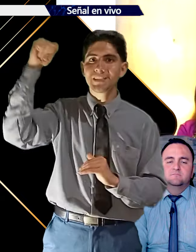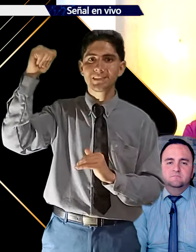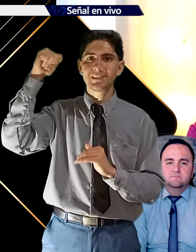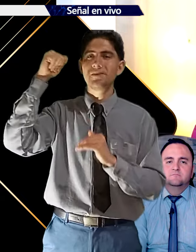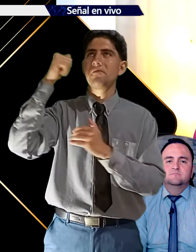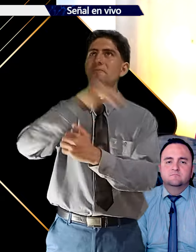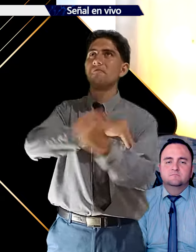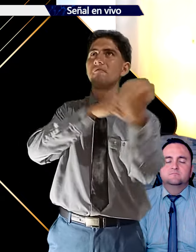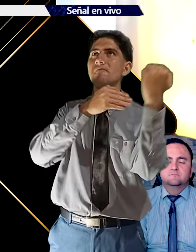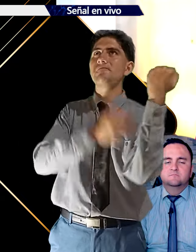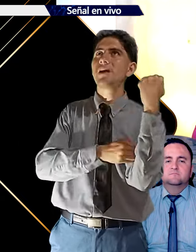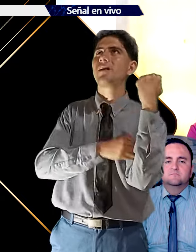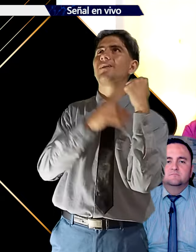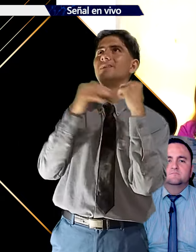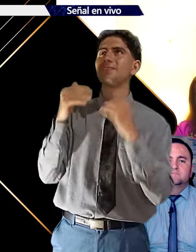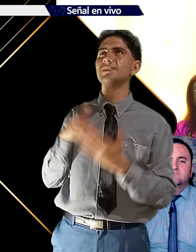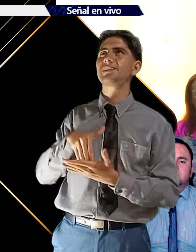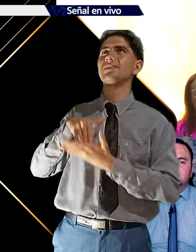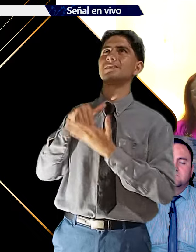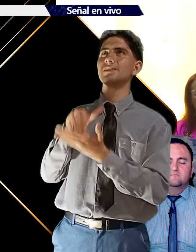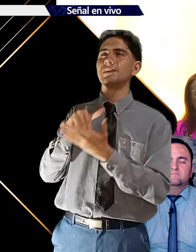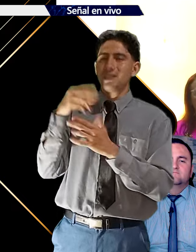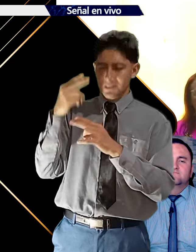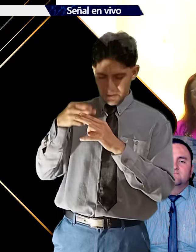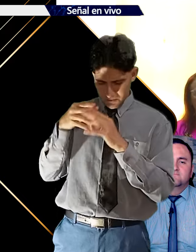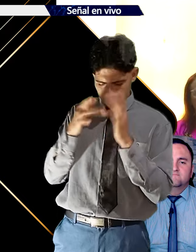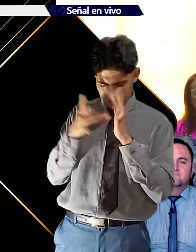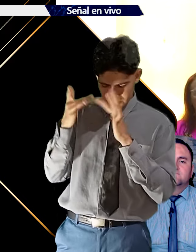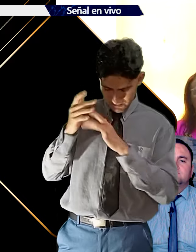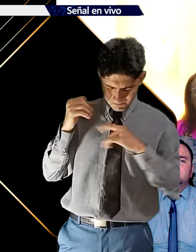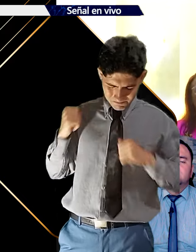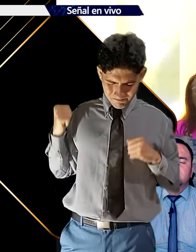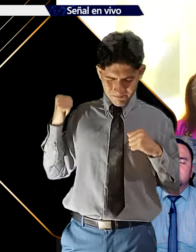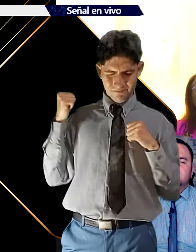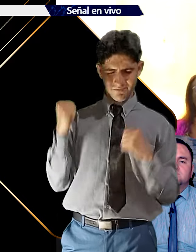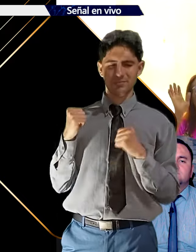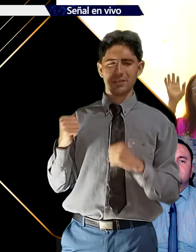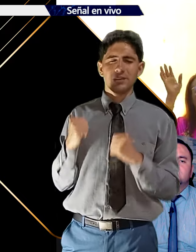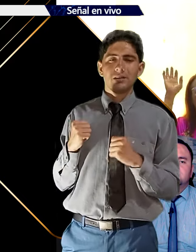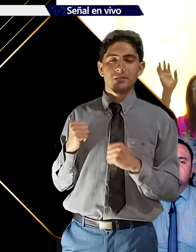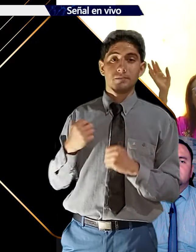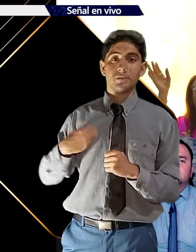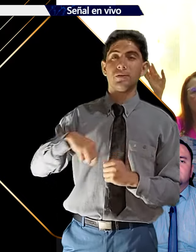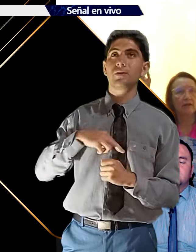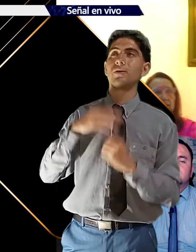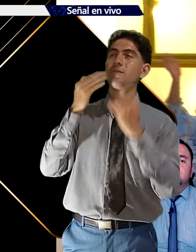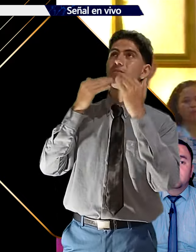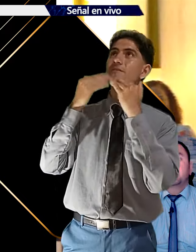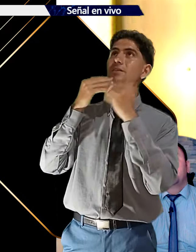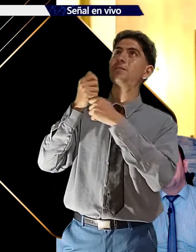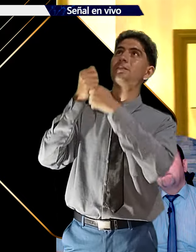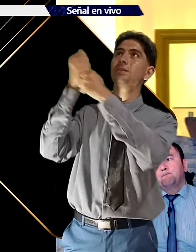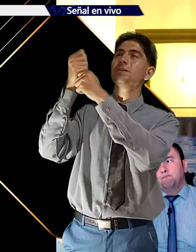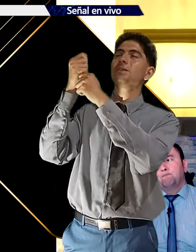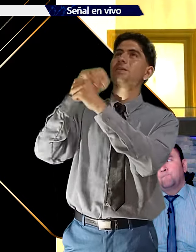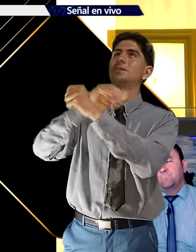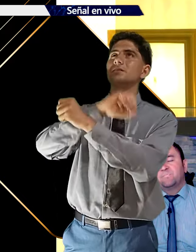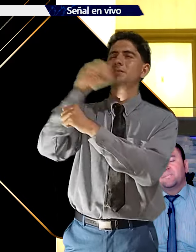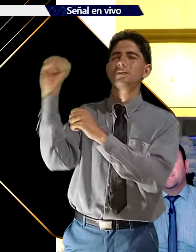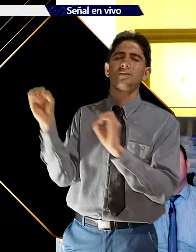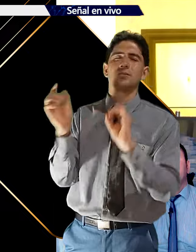de él. Y aquí en este programa, el más débil va a ser fuerte, el más pobre va a ser el rico, el más enfermo va a